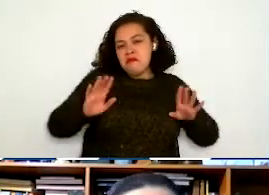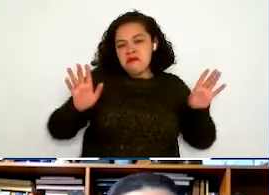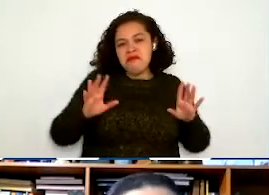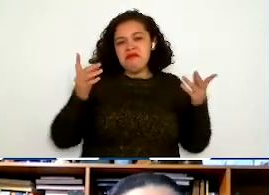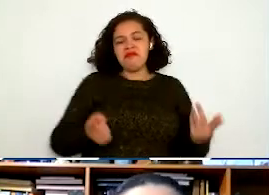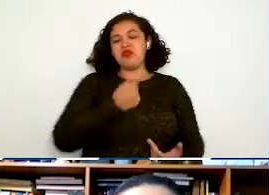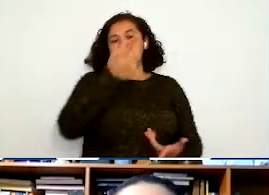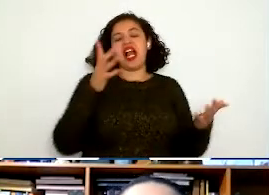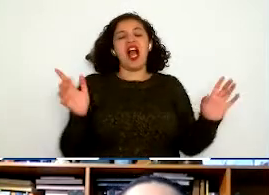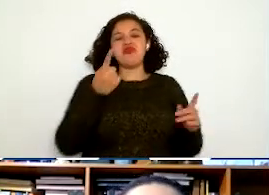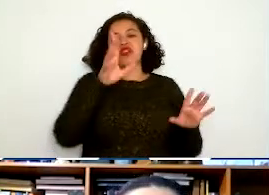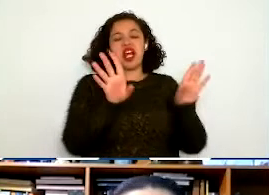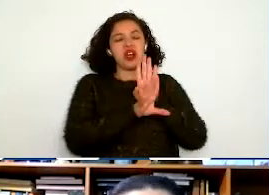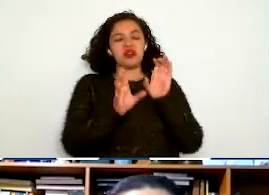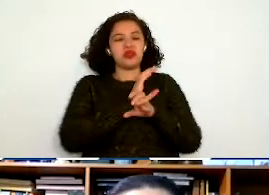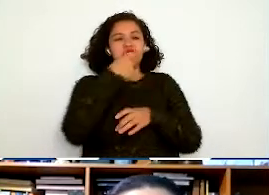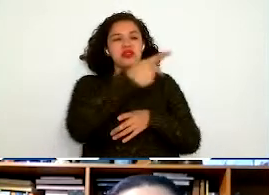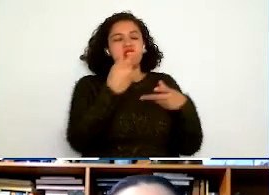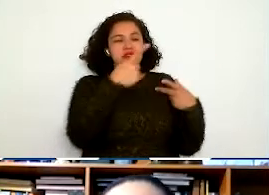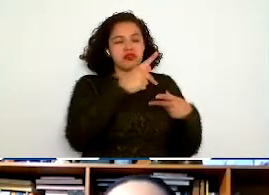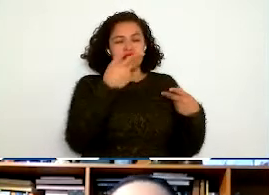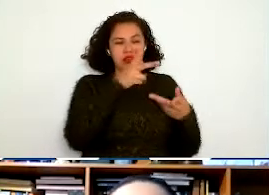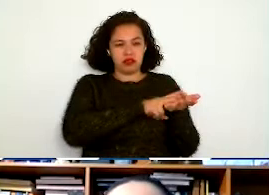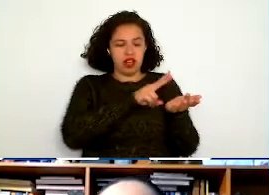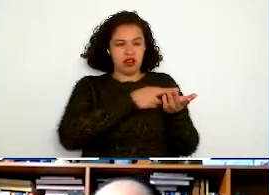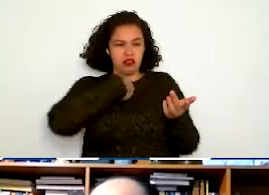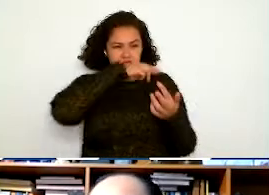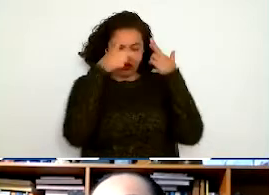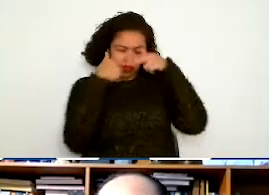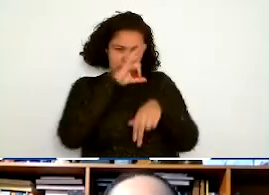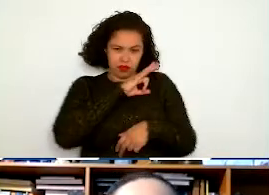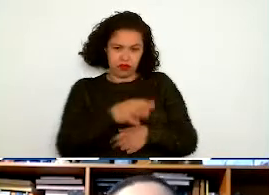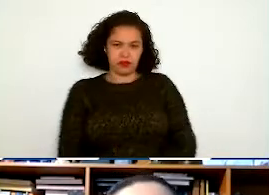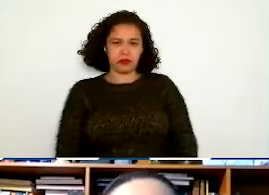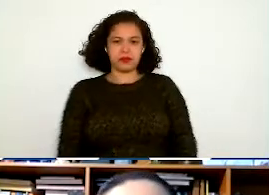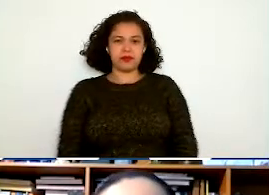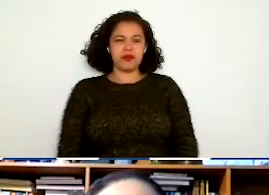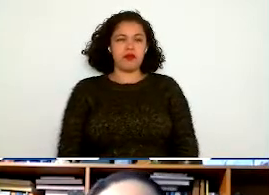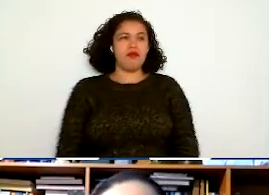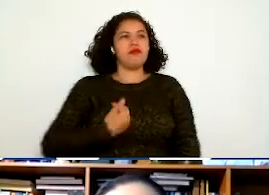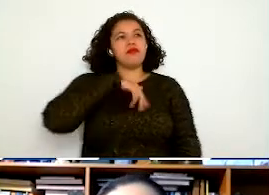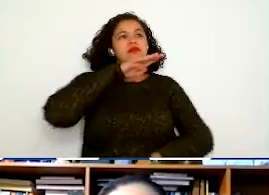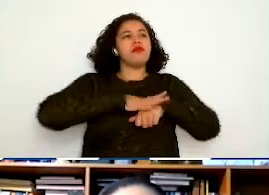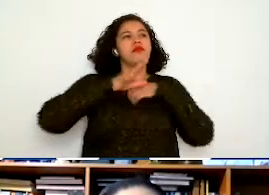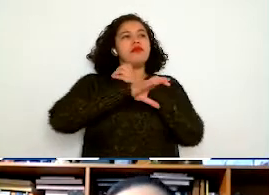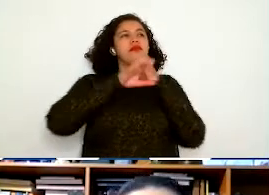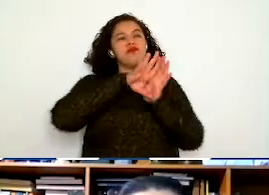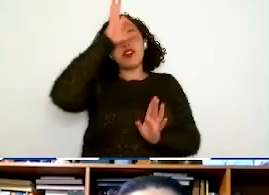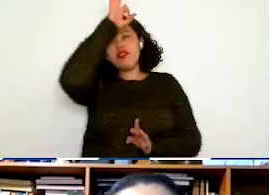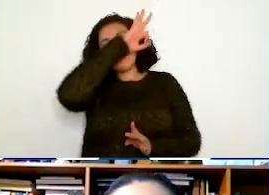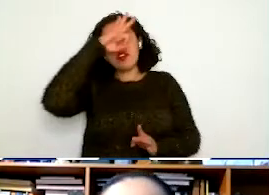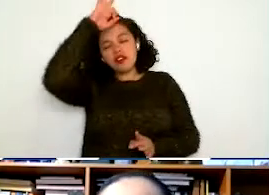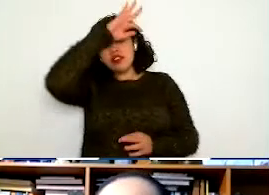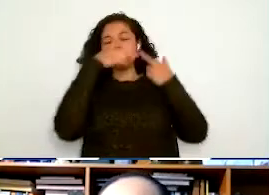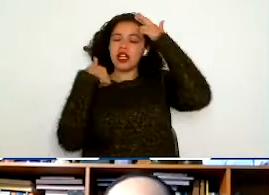una cosa, que permite juzgar su valor. Si nos vamos a incluso apreciaciones más filosóficas, ¿no?, que también desde esa